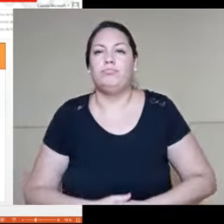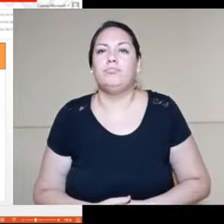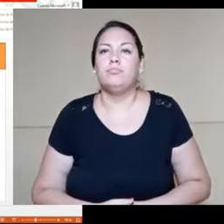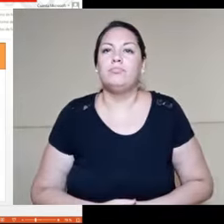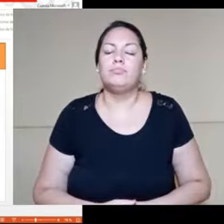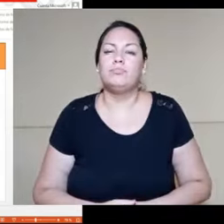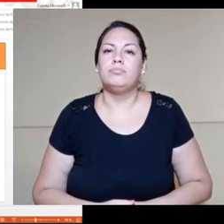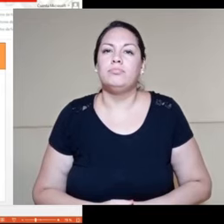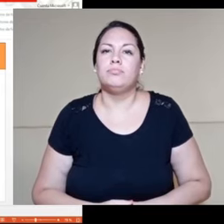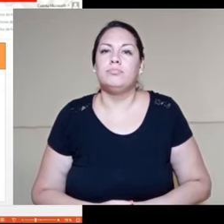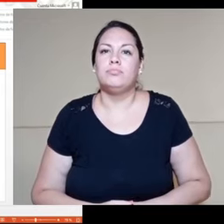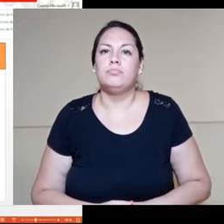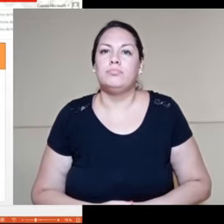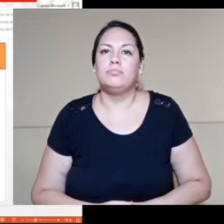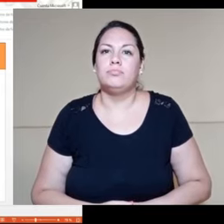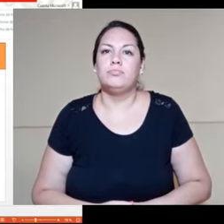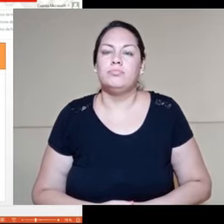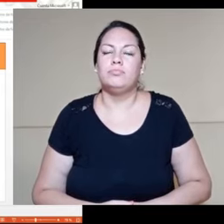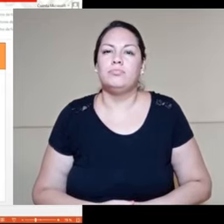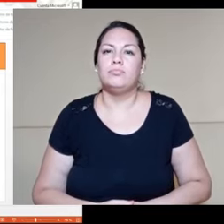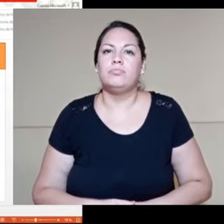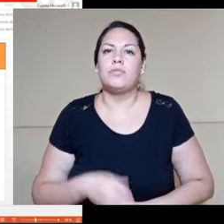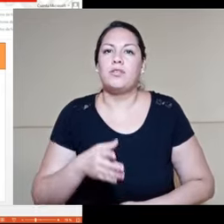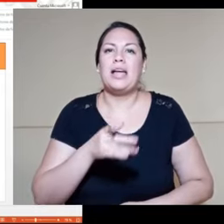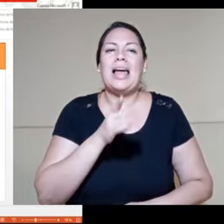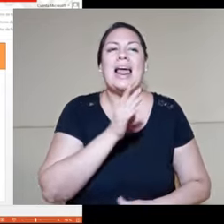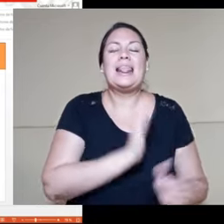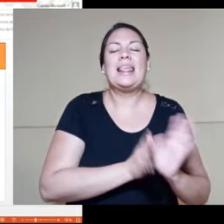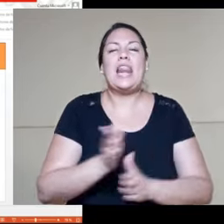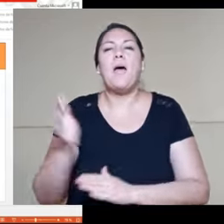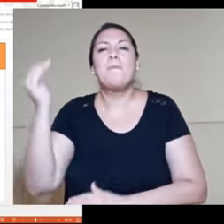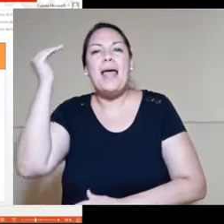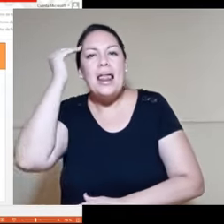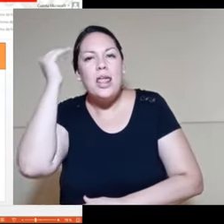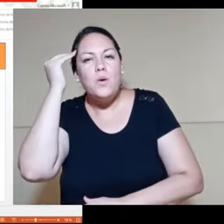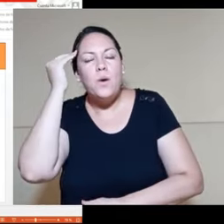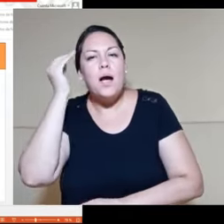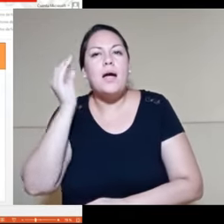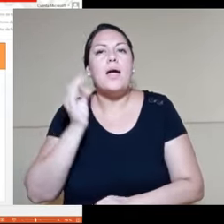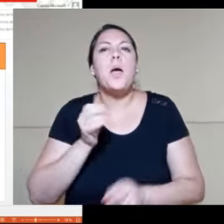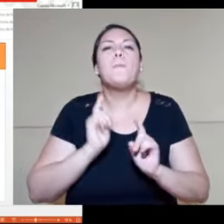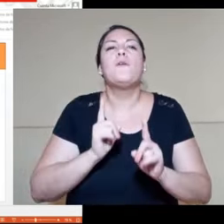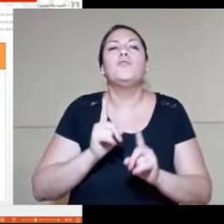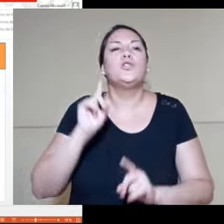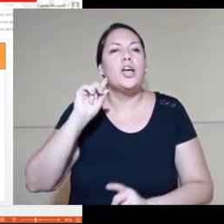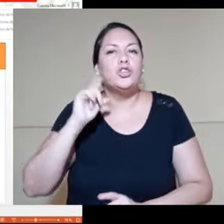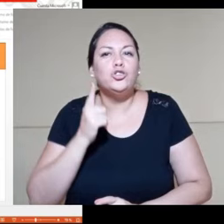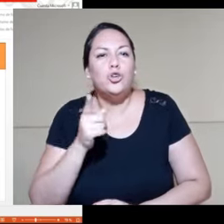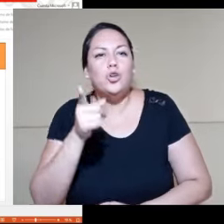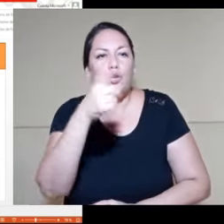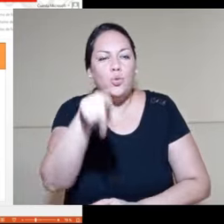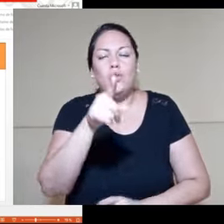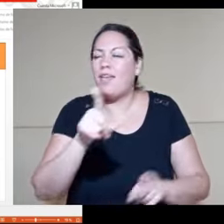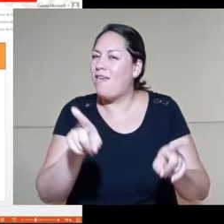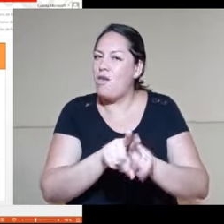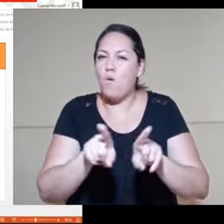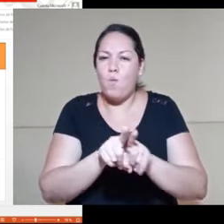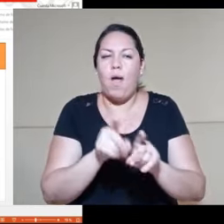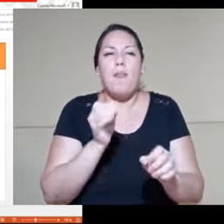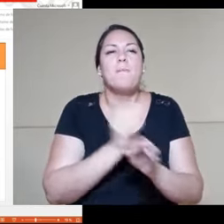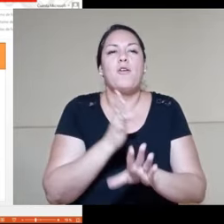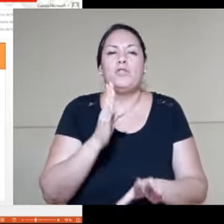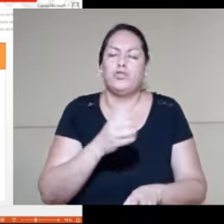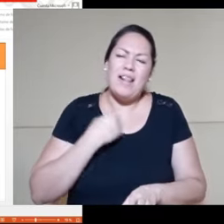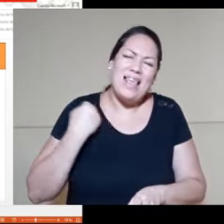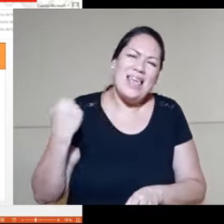8 años. Bueno, claro, para eso estamos acá, para eso están las que estudian terapia del lenguaje, para eso están las que estudian profesorado de sordo y para eso están